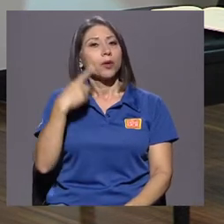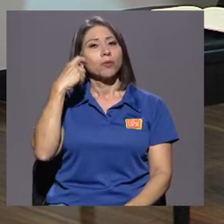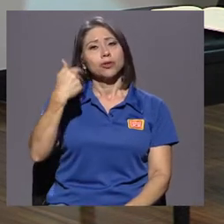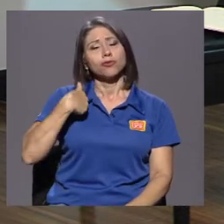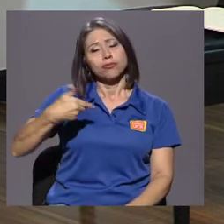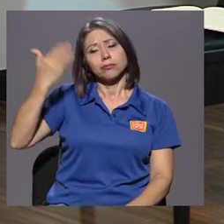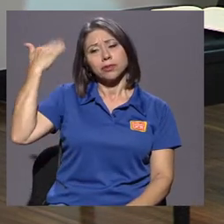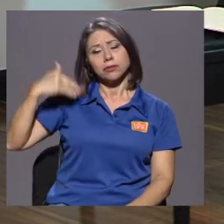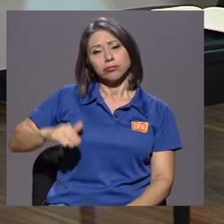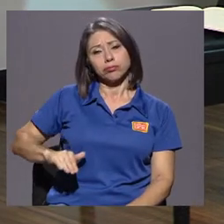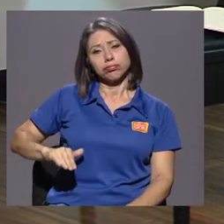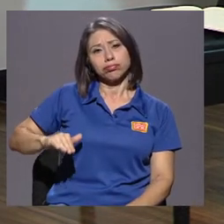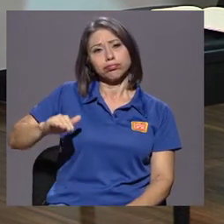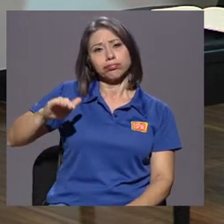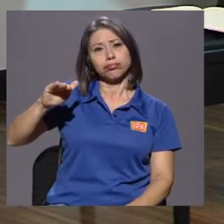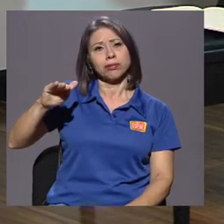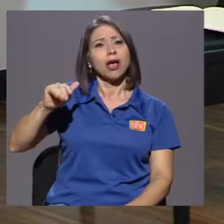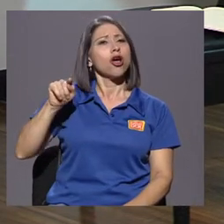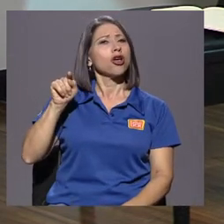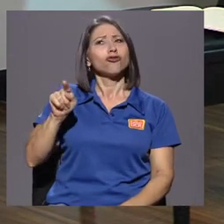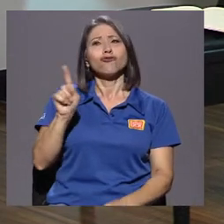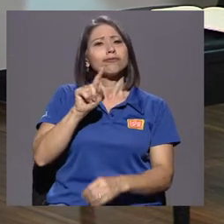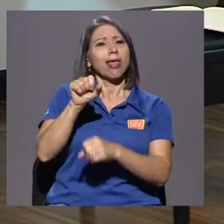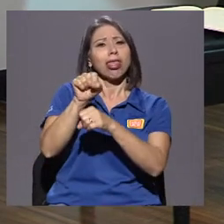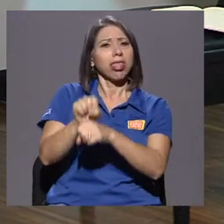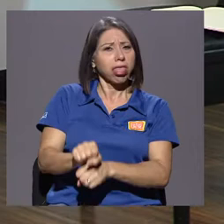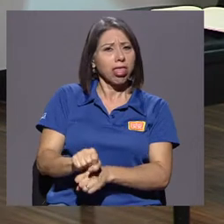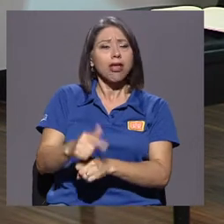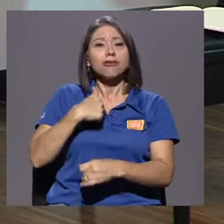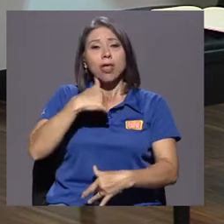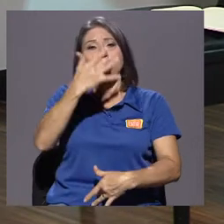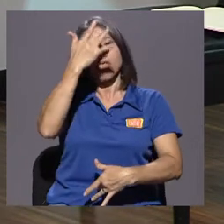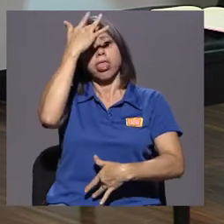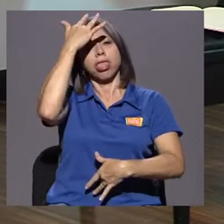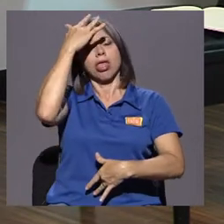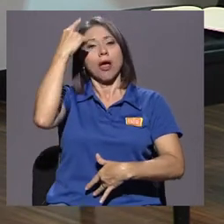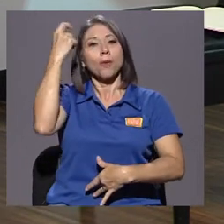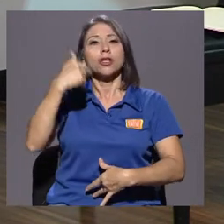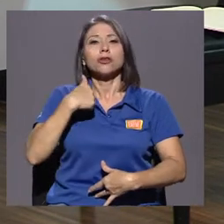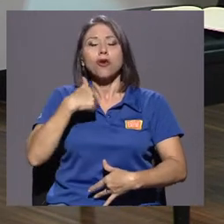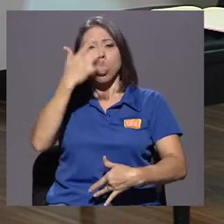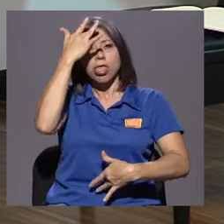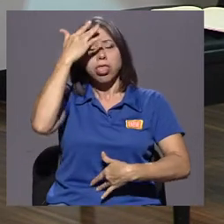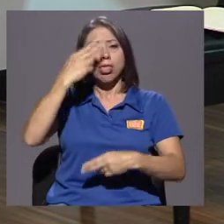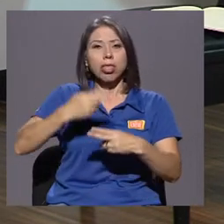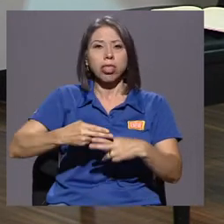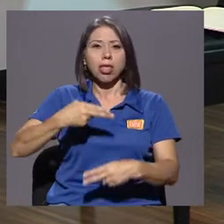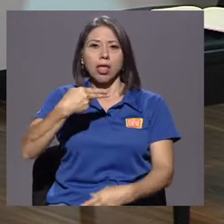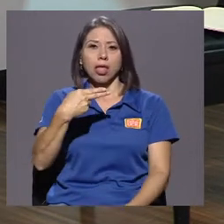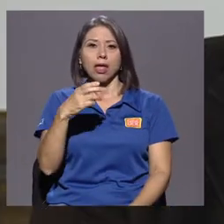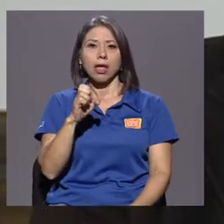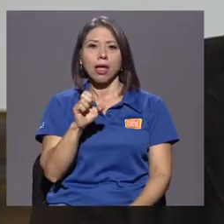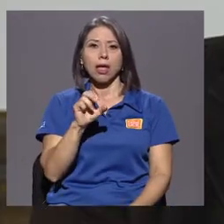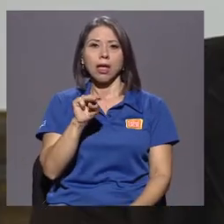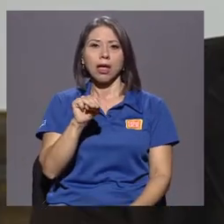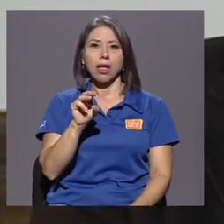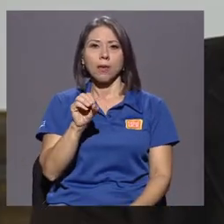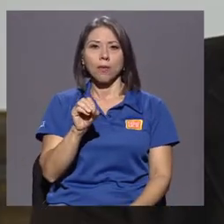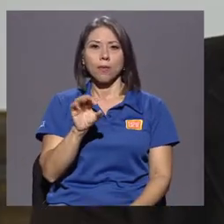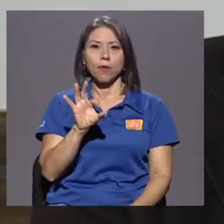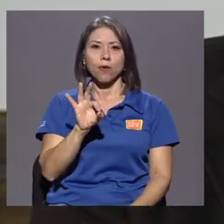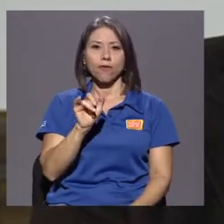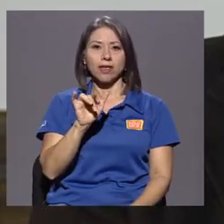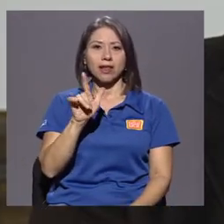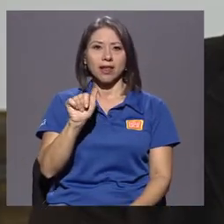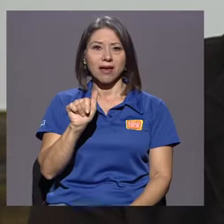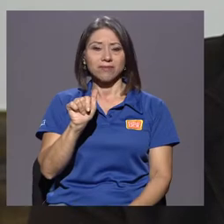muy muy atípica muy enfermiza porque yo soy hemofílico entonces no podía practicar deportes